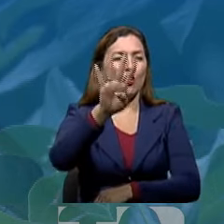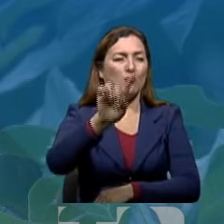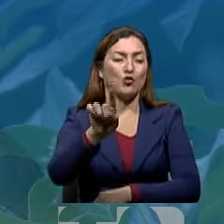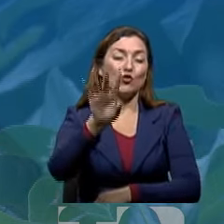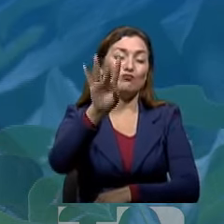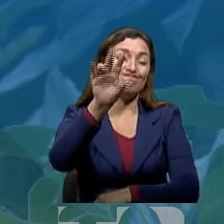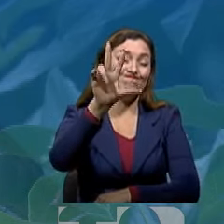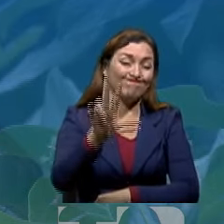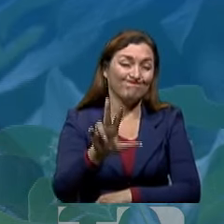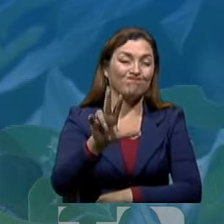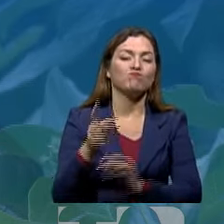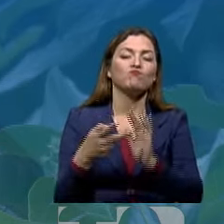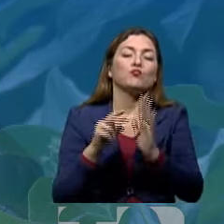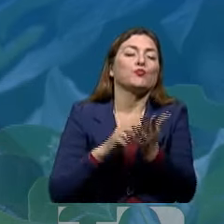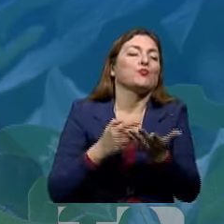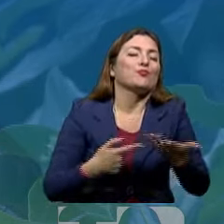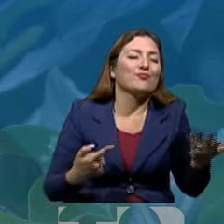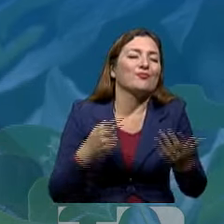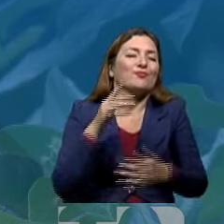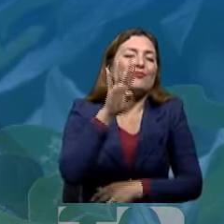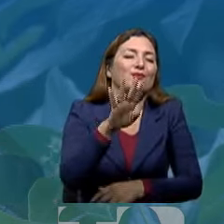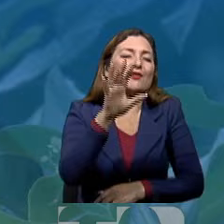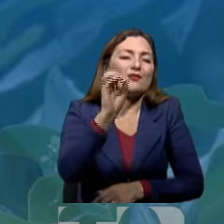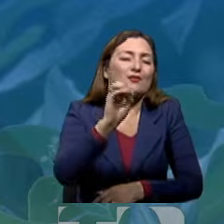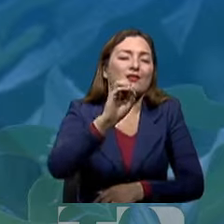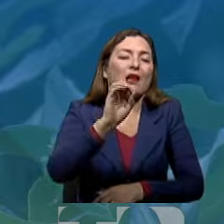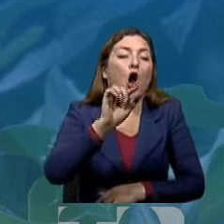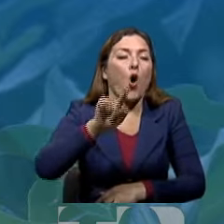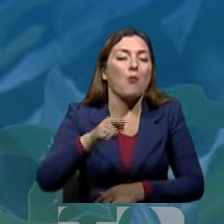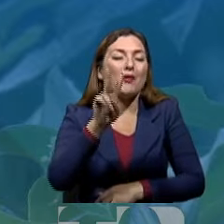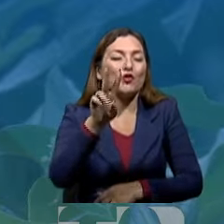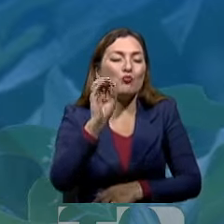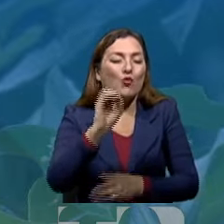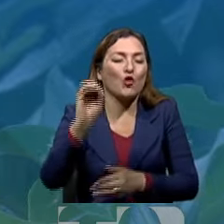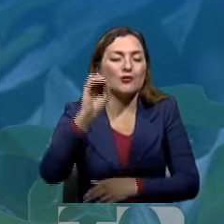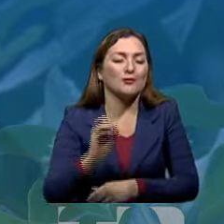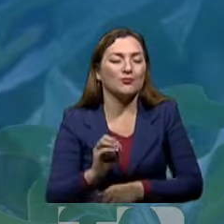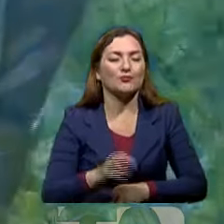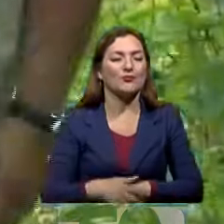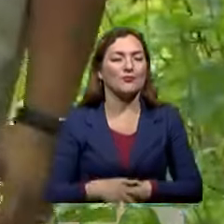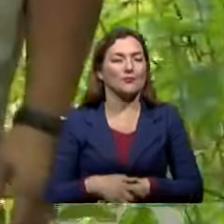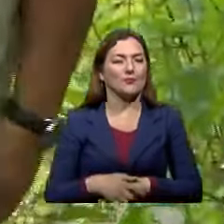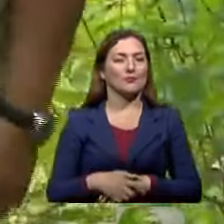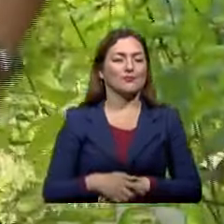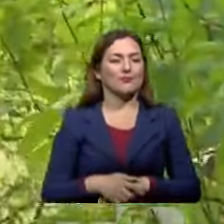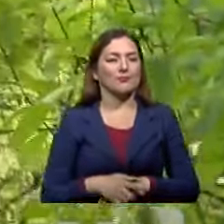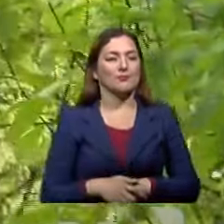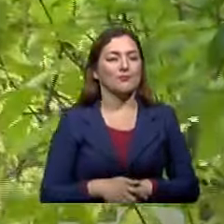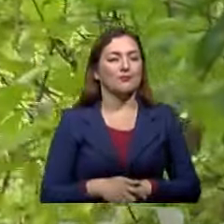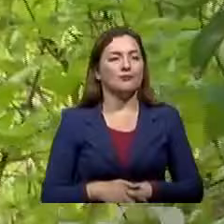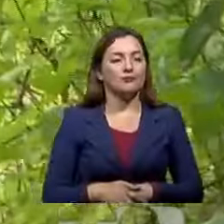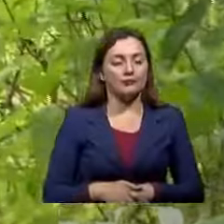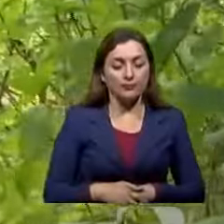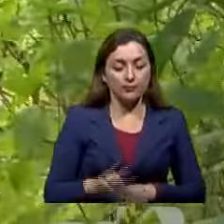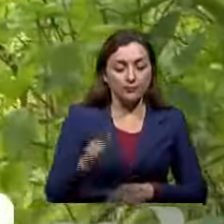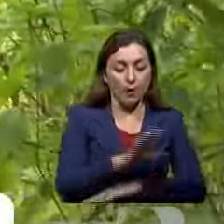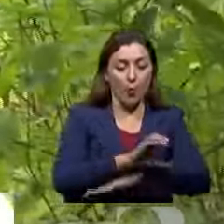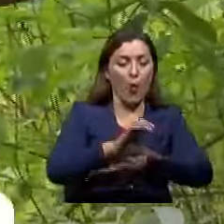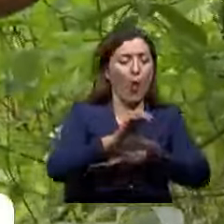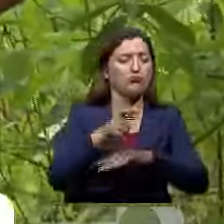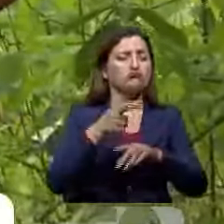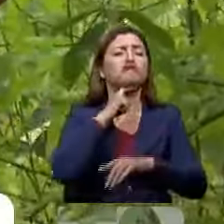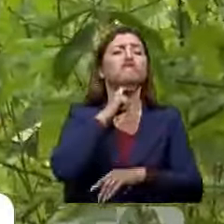264.83 hectáreas que representan el 40,2% del campus de La Espol. Bueno, los bosques secos tienen